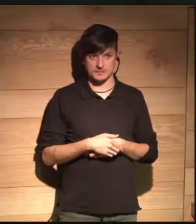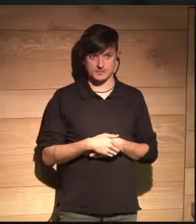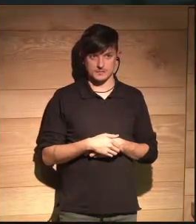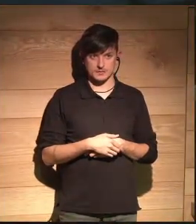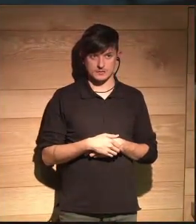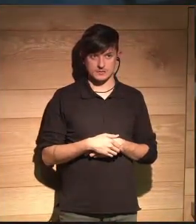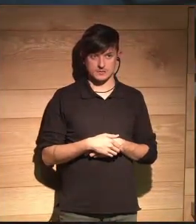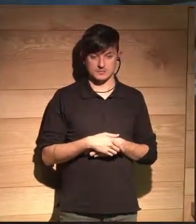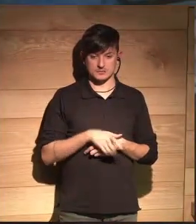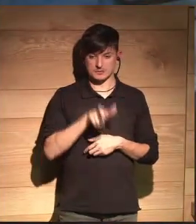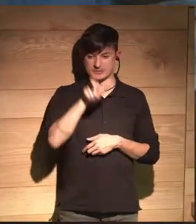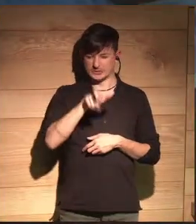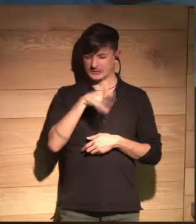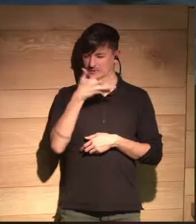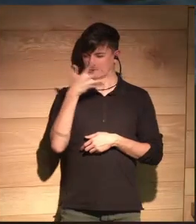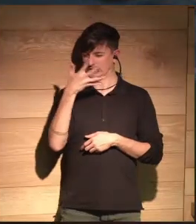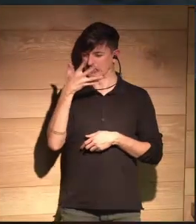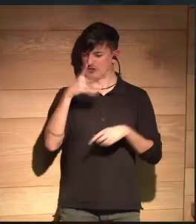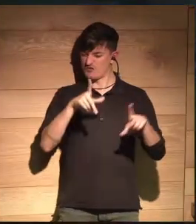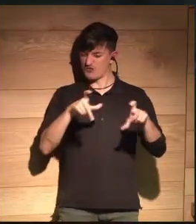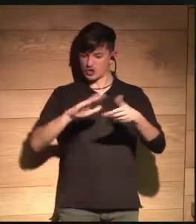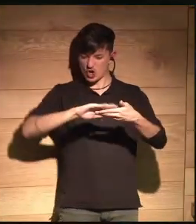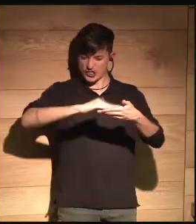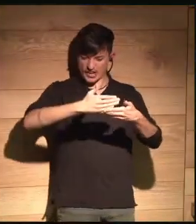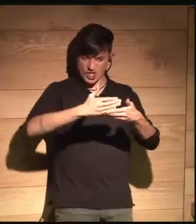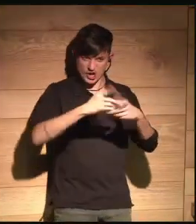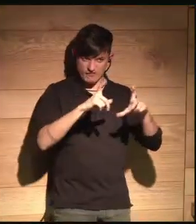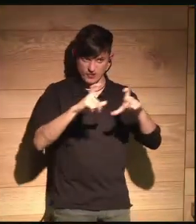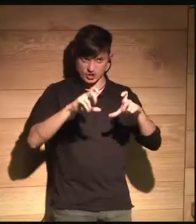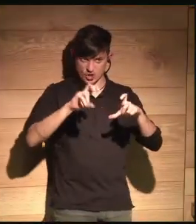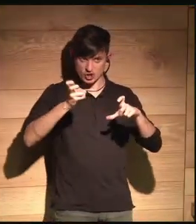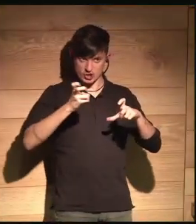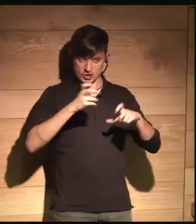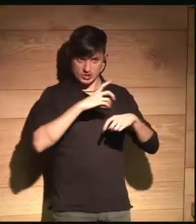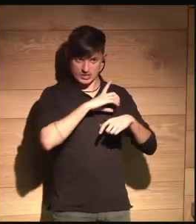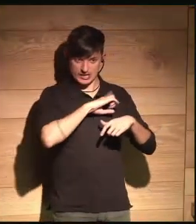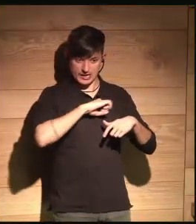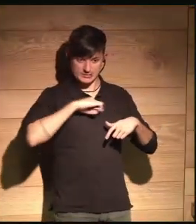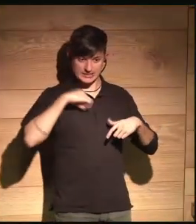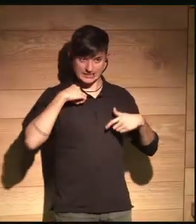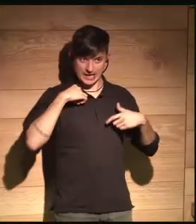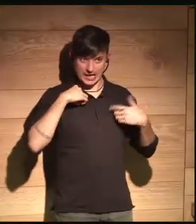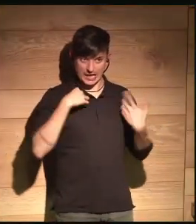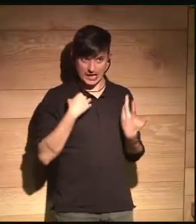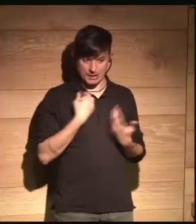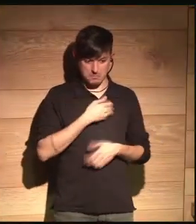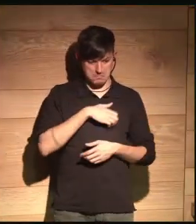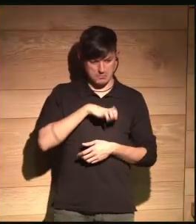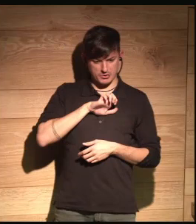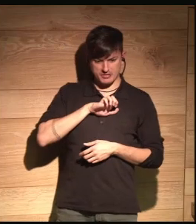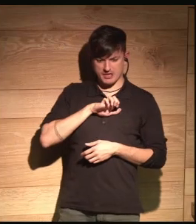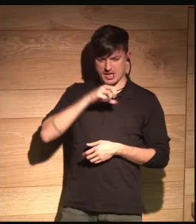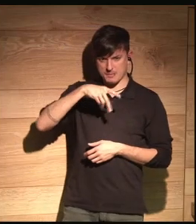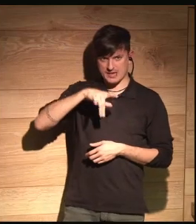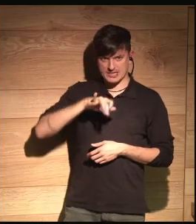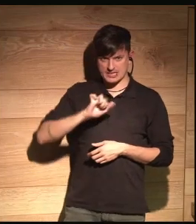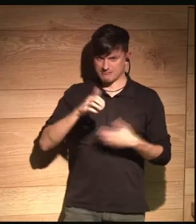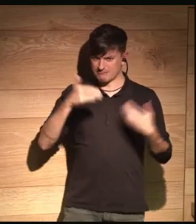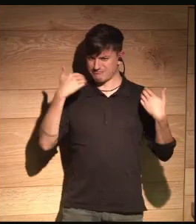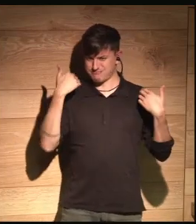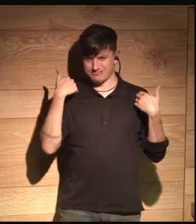un sospechoso haciendo fotos del ordenador otro con una camiseta la policía del m&t se encargó del resto que hemos aprendido